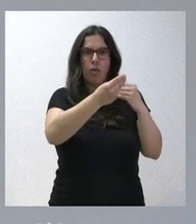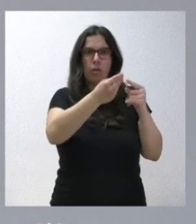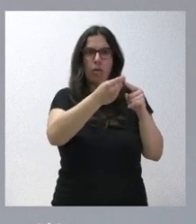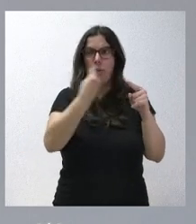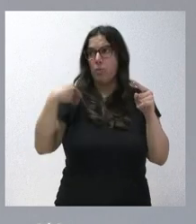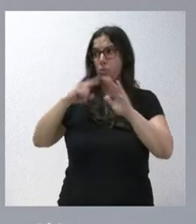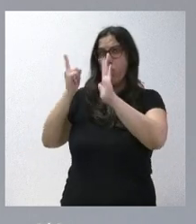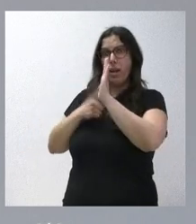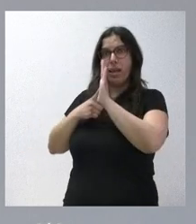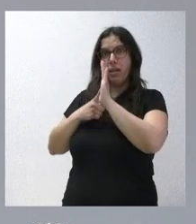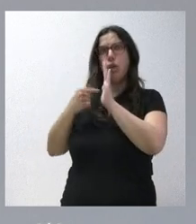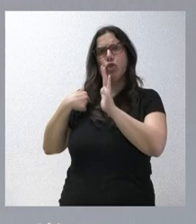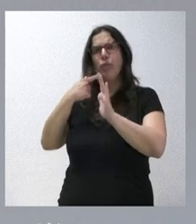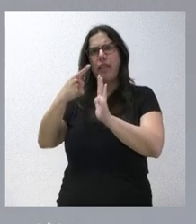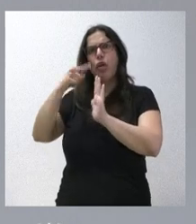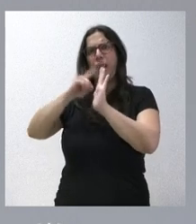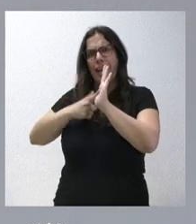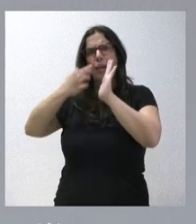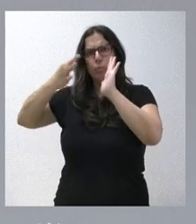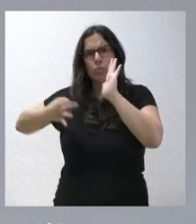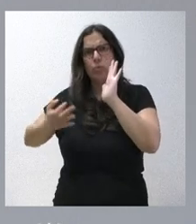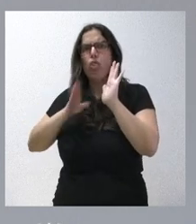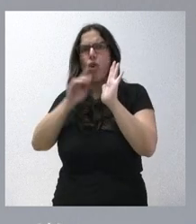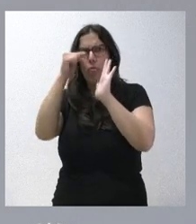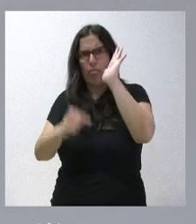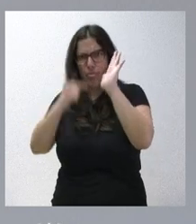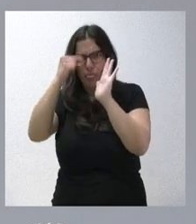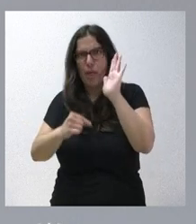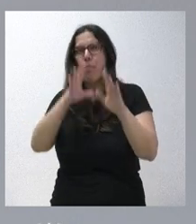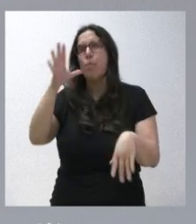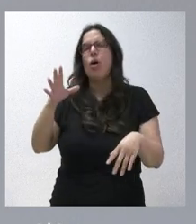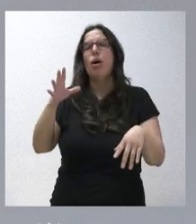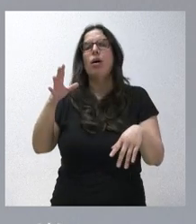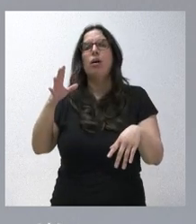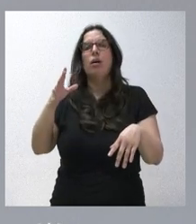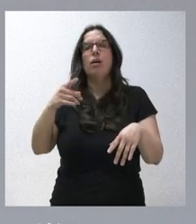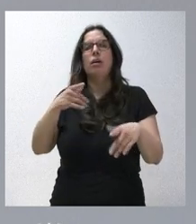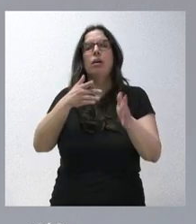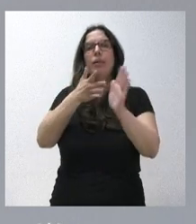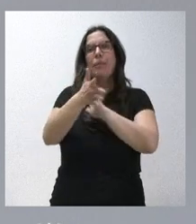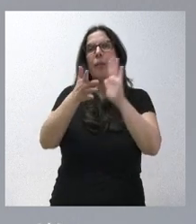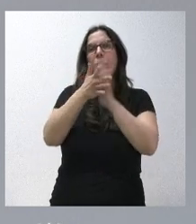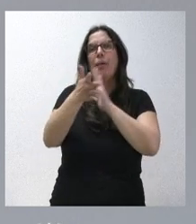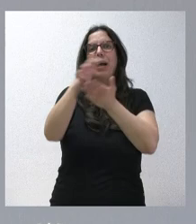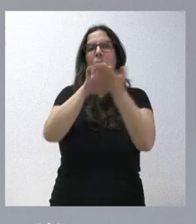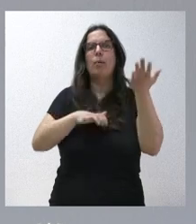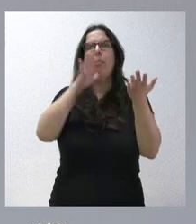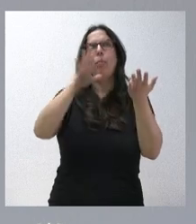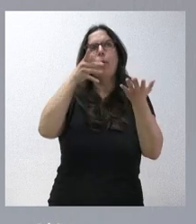referencia normativa concreta porque aquí Lo importante no son las exposiciones de motivos de los textos